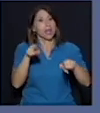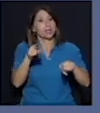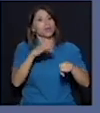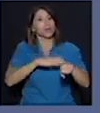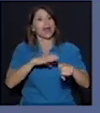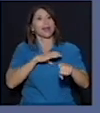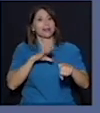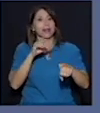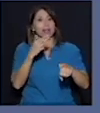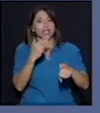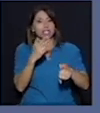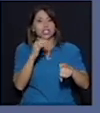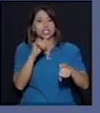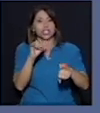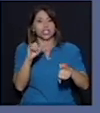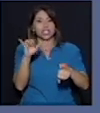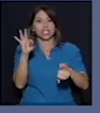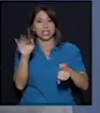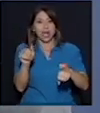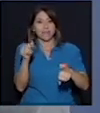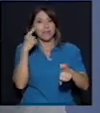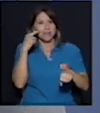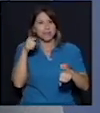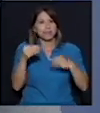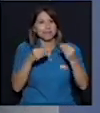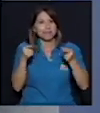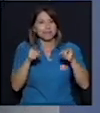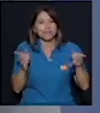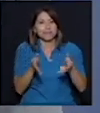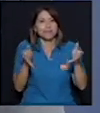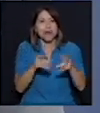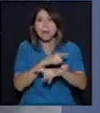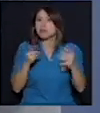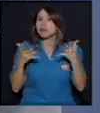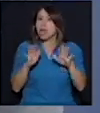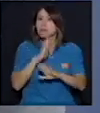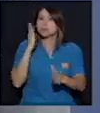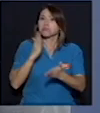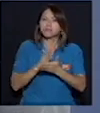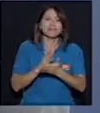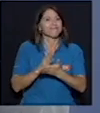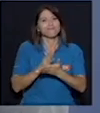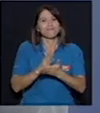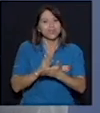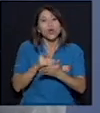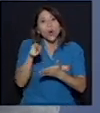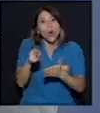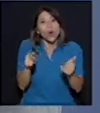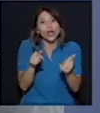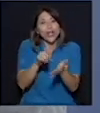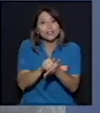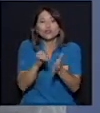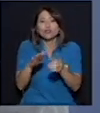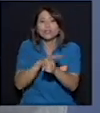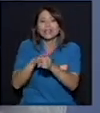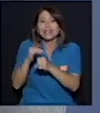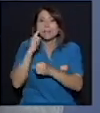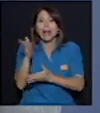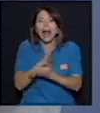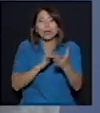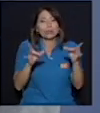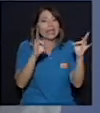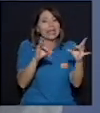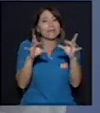caldo de cultivo extraordinario, pero ahí no se queda. Si eso fuera, sería suficiente para tener algo tenebroso, una destrucción de ciudades,